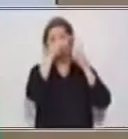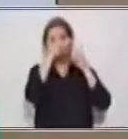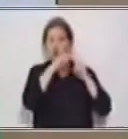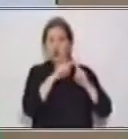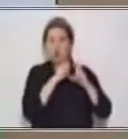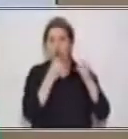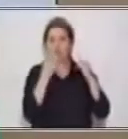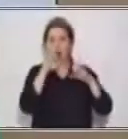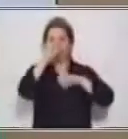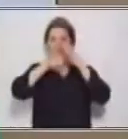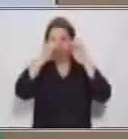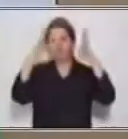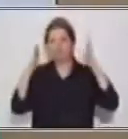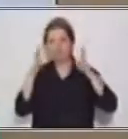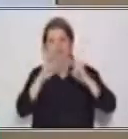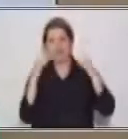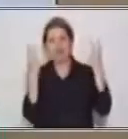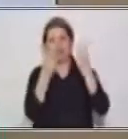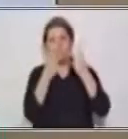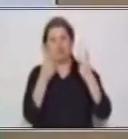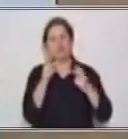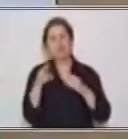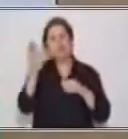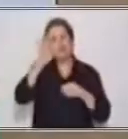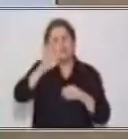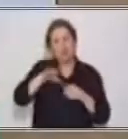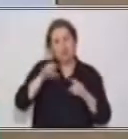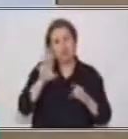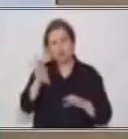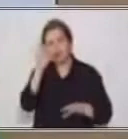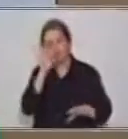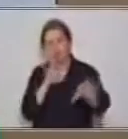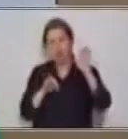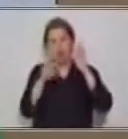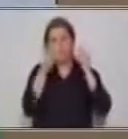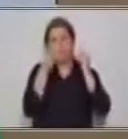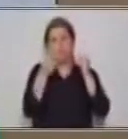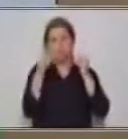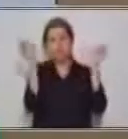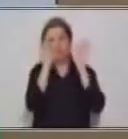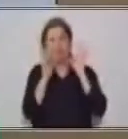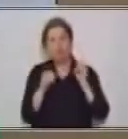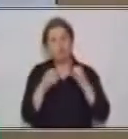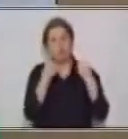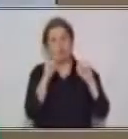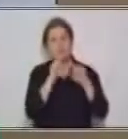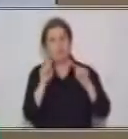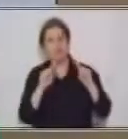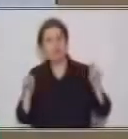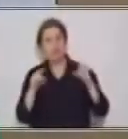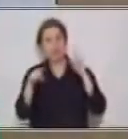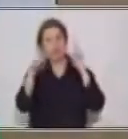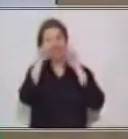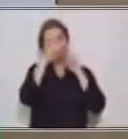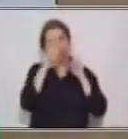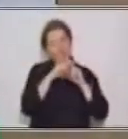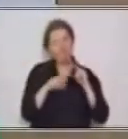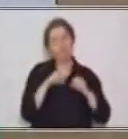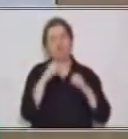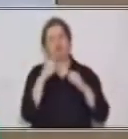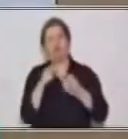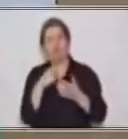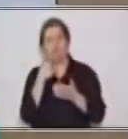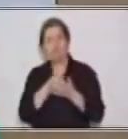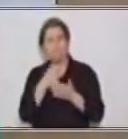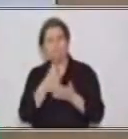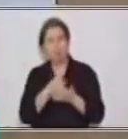compró. Y luego, quiero que encuentres muchas formas de formar diferentes combinaciones con los billetes que puede usar para